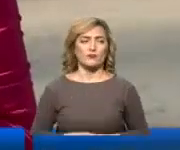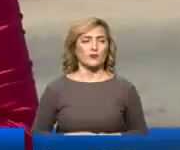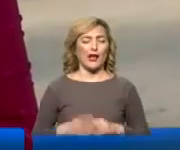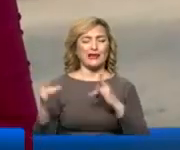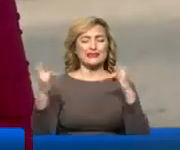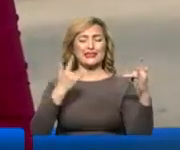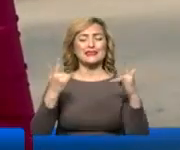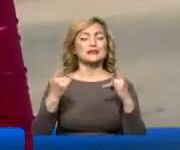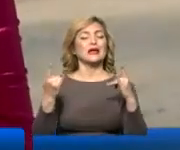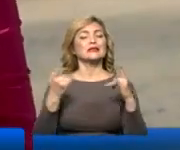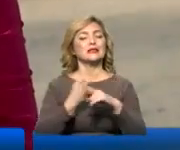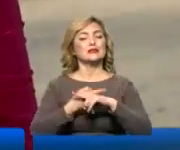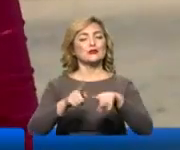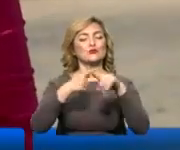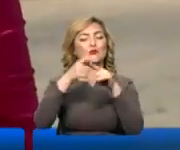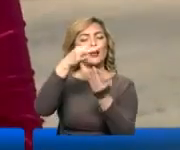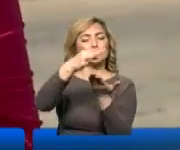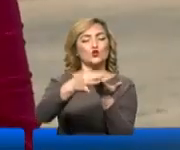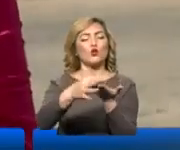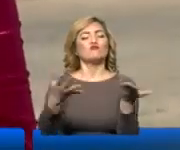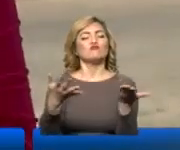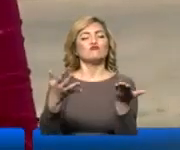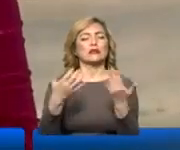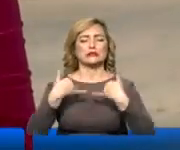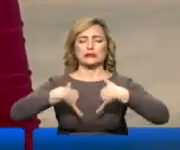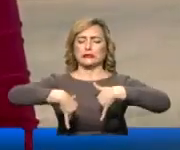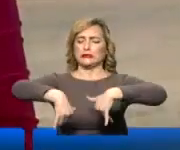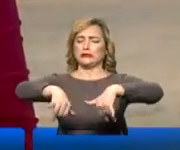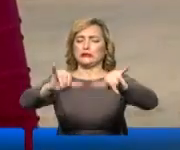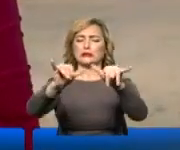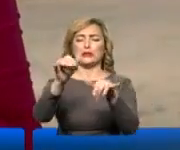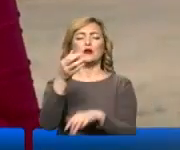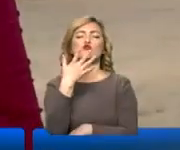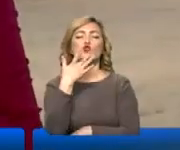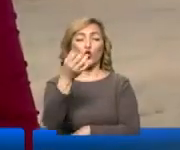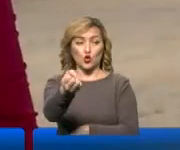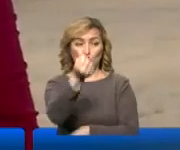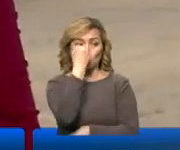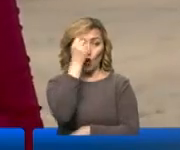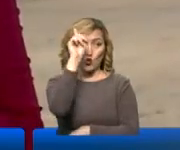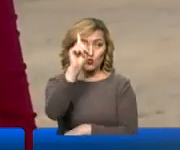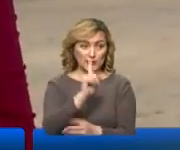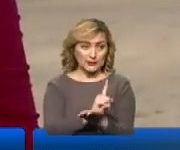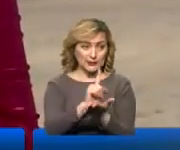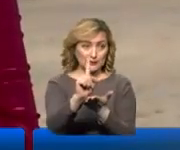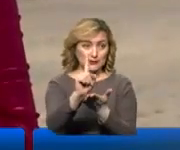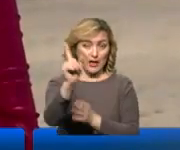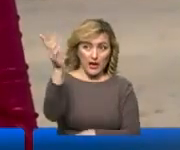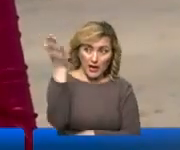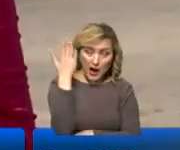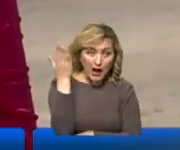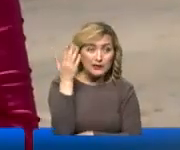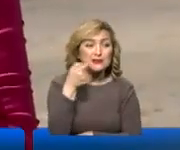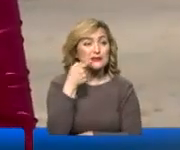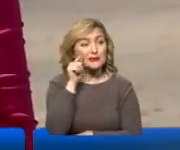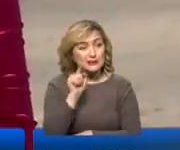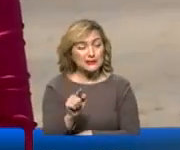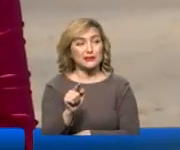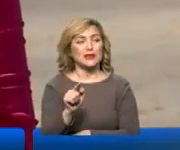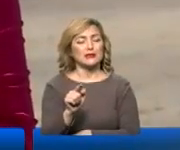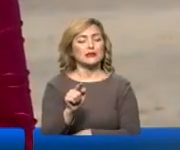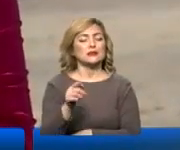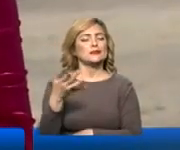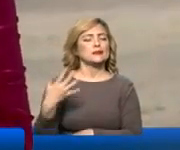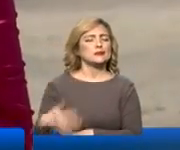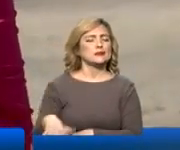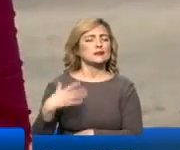situación es diferente el cantón permanecerá en semáforo en rojo al menos una semana más su alcalde nos confirmó que la cabecera cantonal